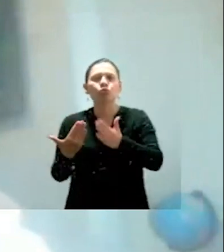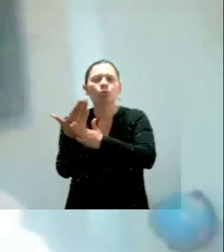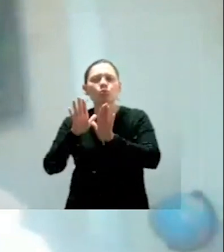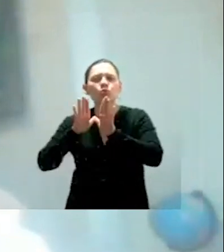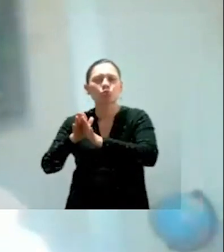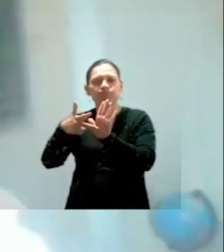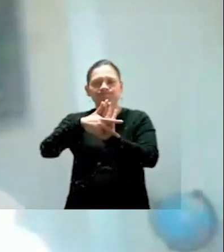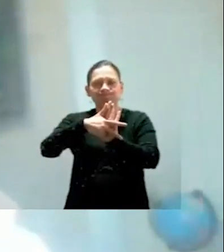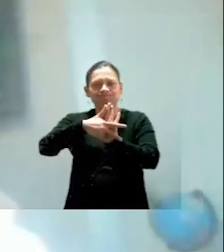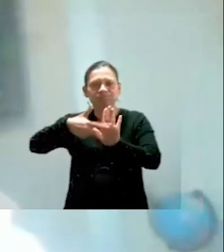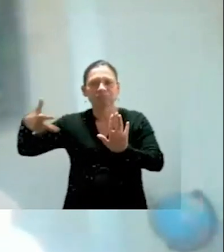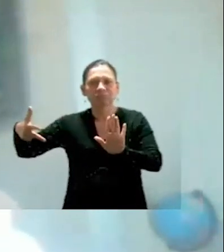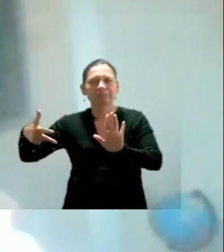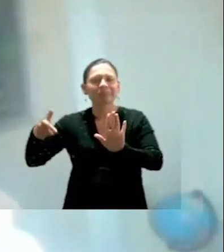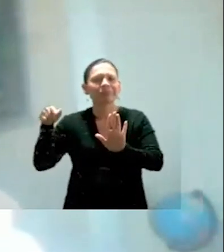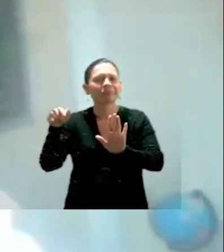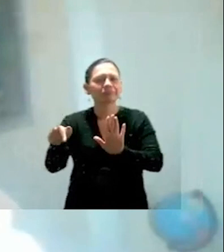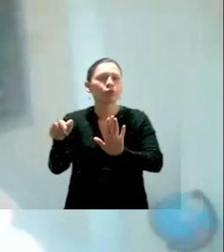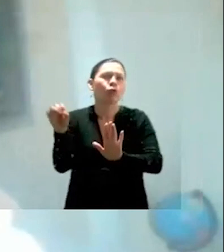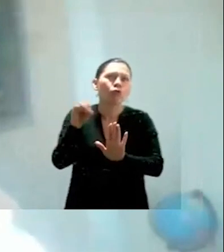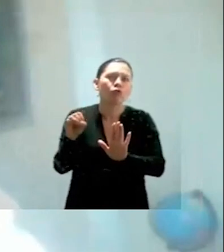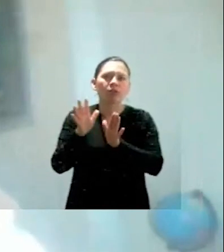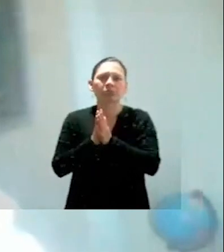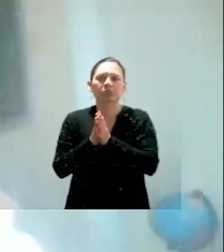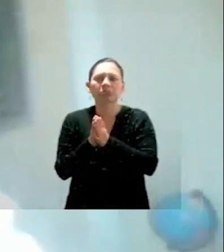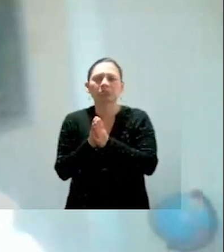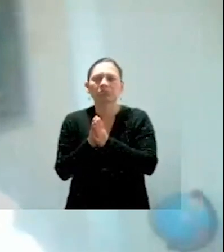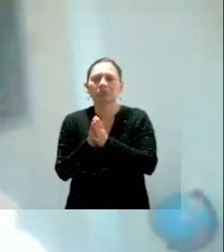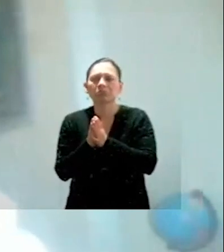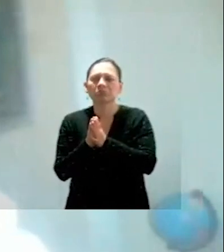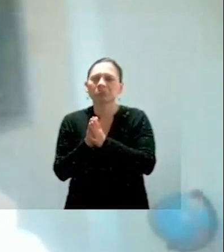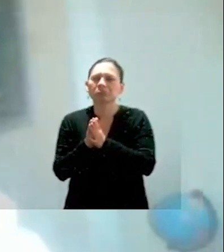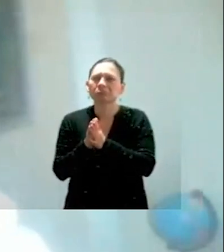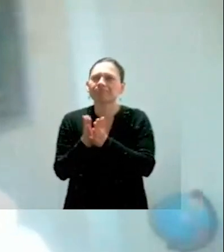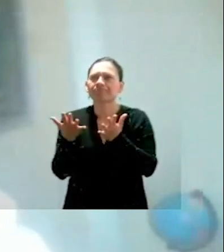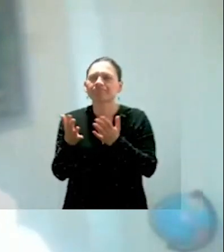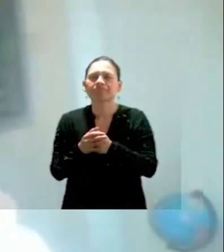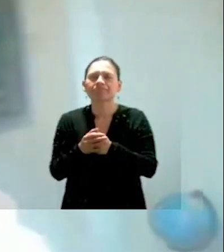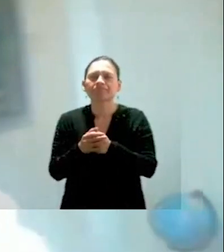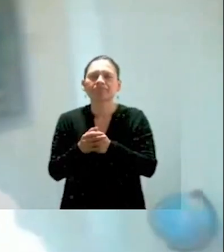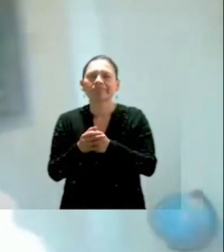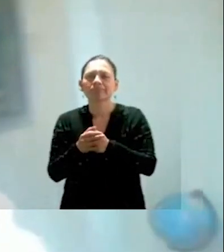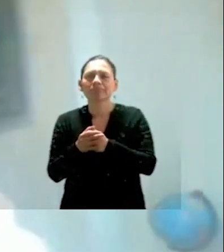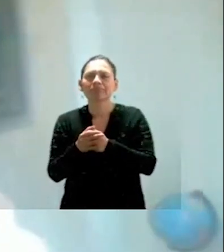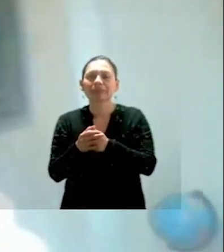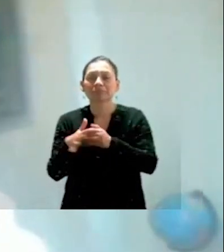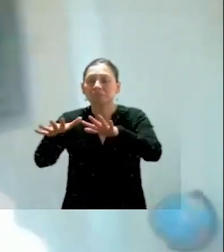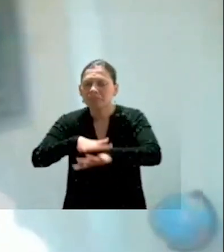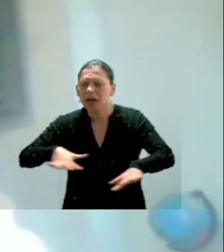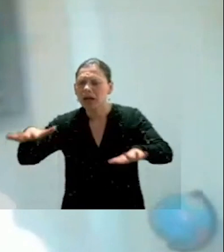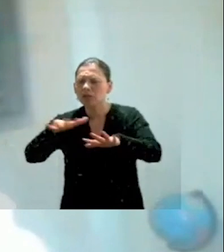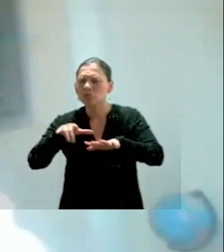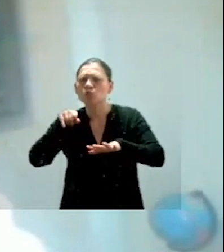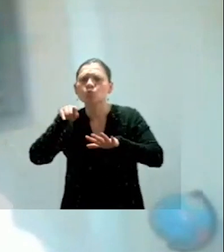en donde se desenvuelven los grandes problemas de la tutela. Me explico, detrás de cada derecho constitucional